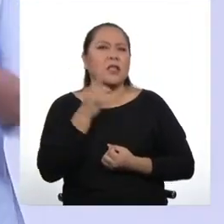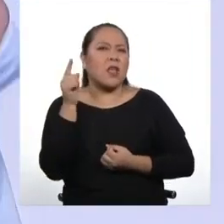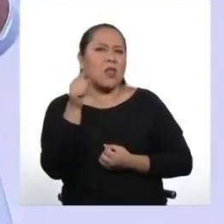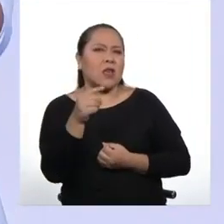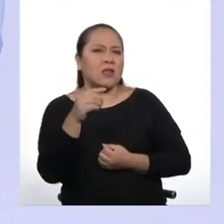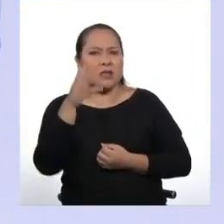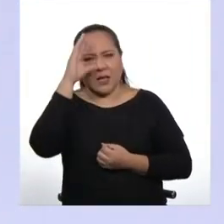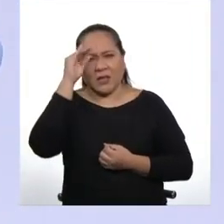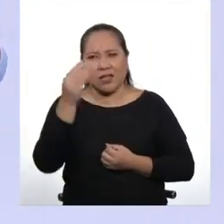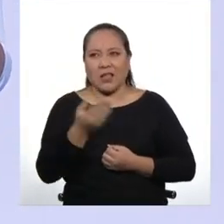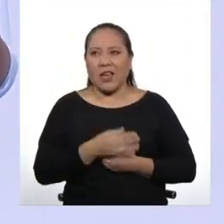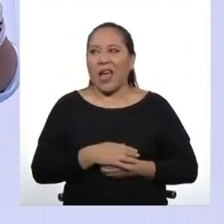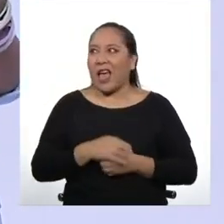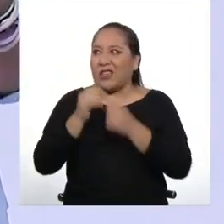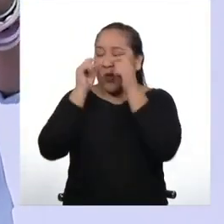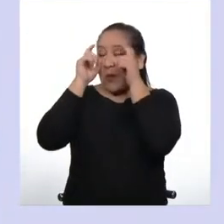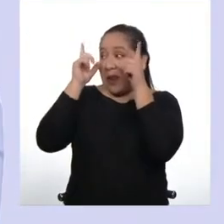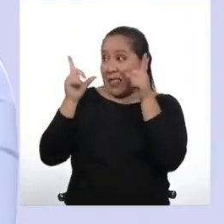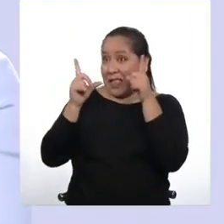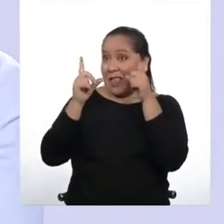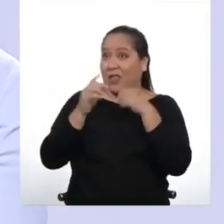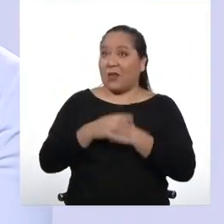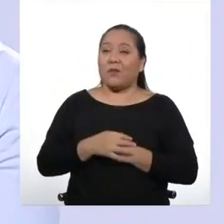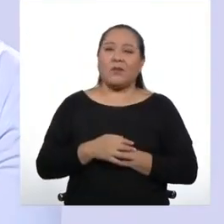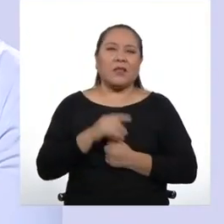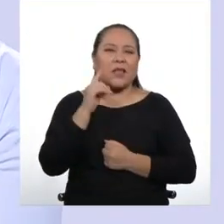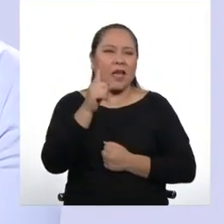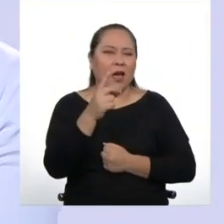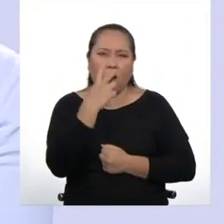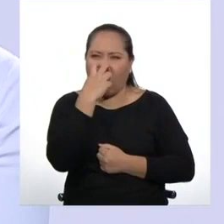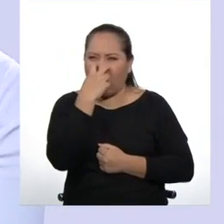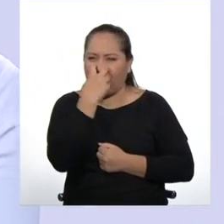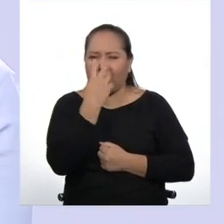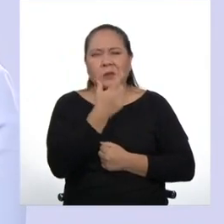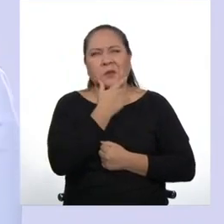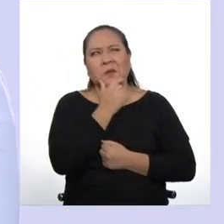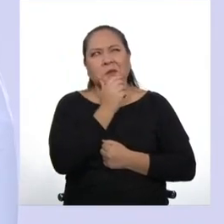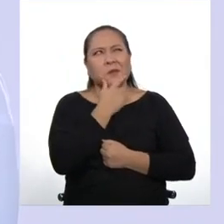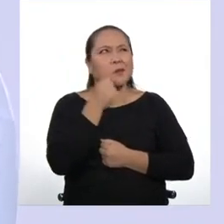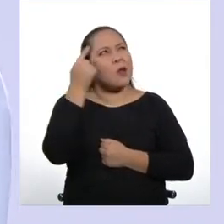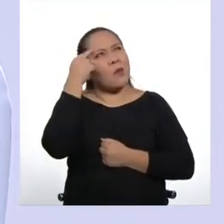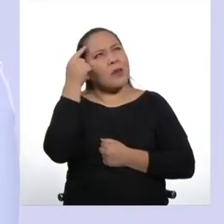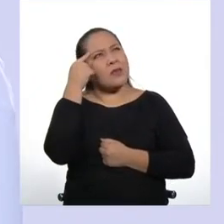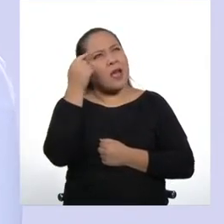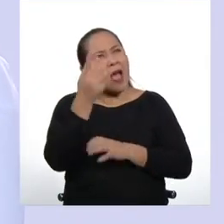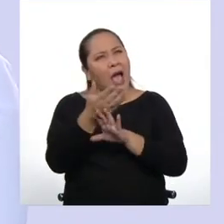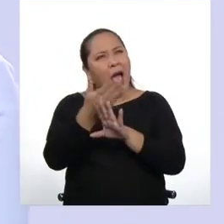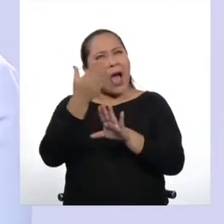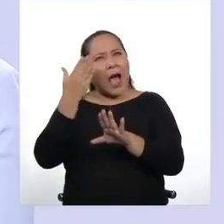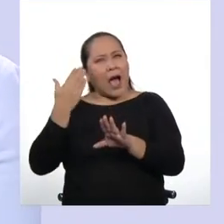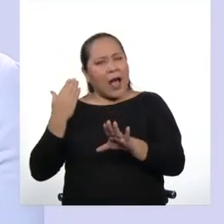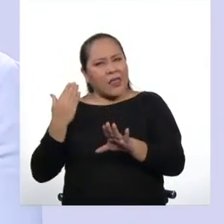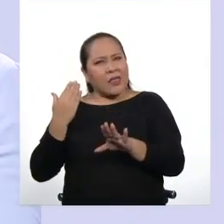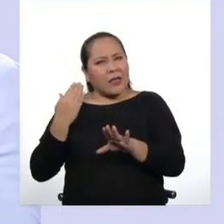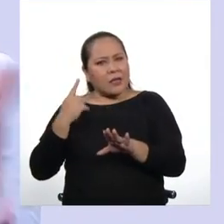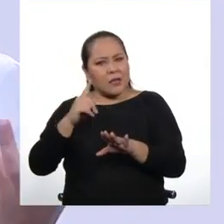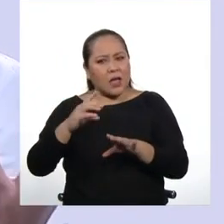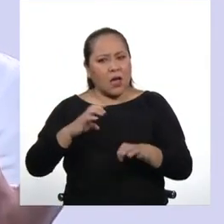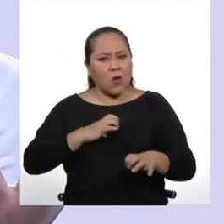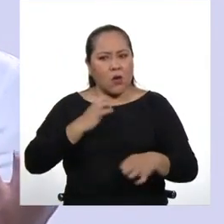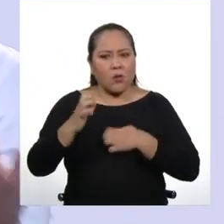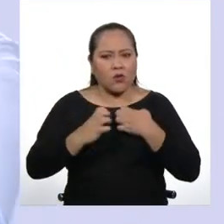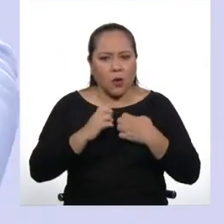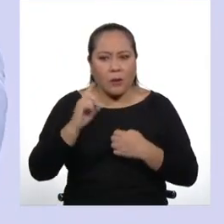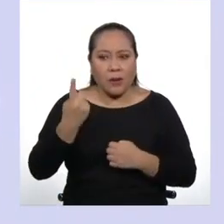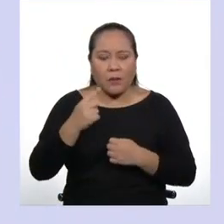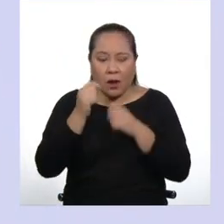niño? Está sorprendido. Y es curioso, ¿sabe? Ahora que lo pienso mejor, antes de una emoción, yo siempre expreso una